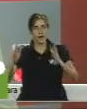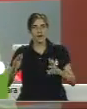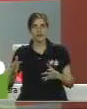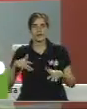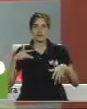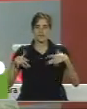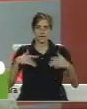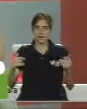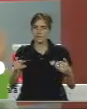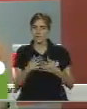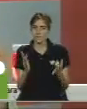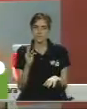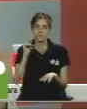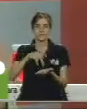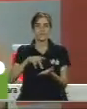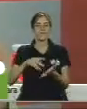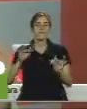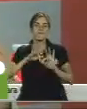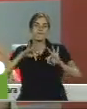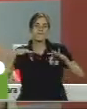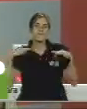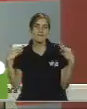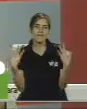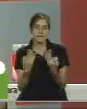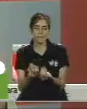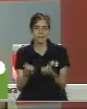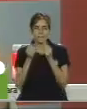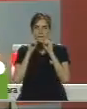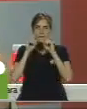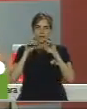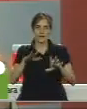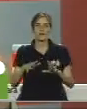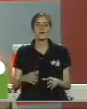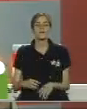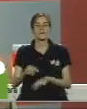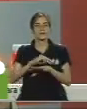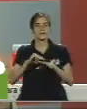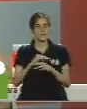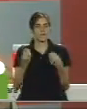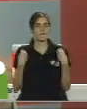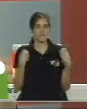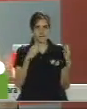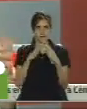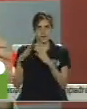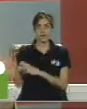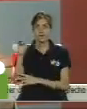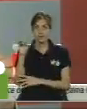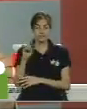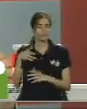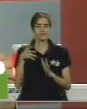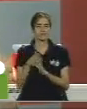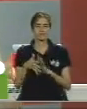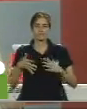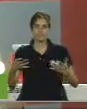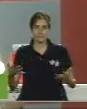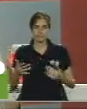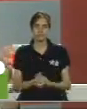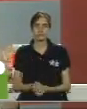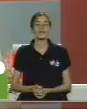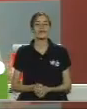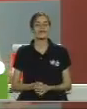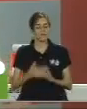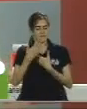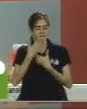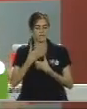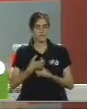los que participamos, las familias que son beneficiadas por la gran misión Vivienda Venezuela son aquellas que creen